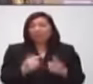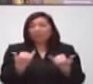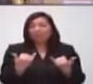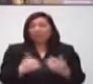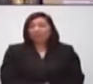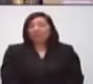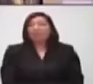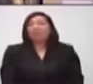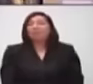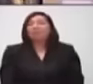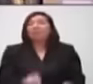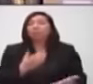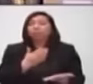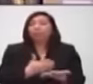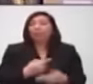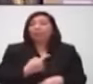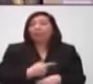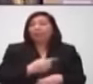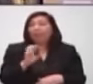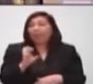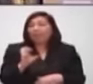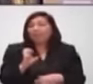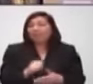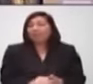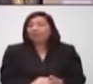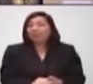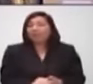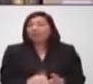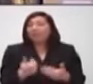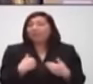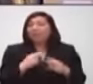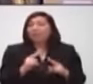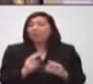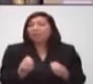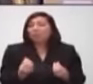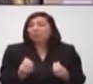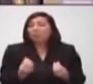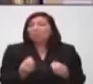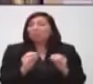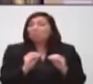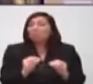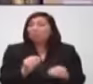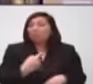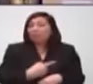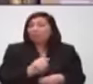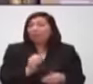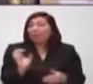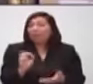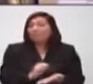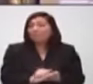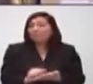¿no? Colocar un peaje a partir de enero, bueno, respetando las concesiones, se tiene que ver la manera en que colocar un peaje más a partir de